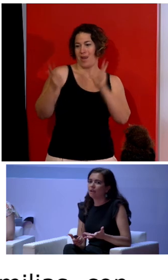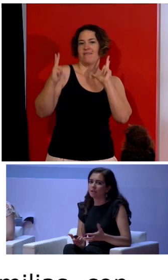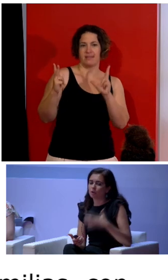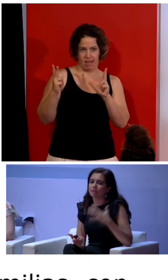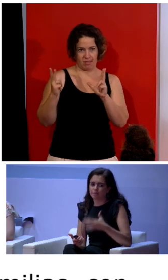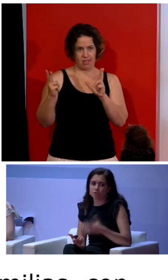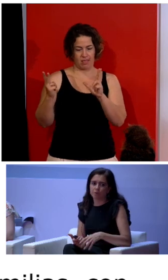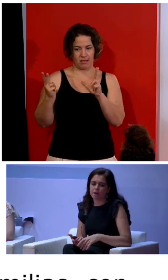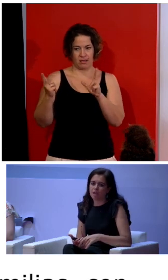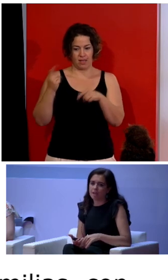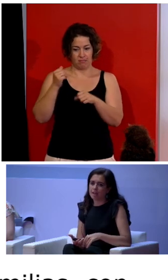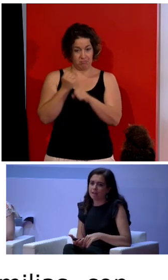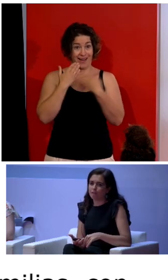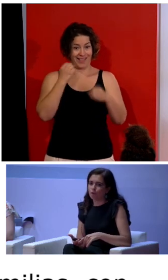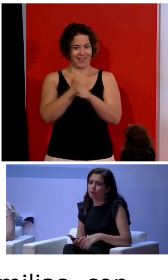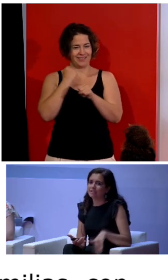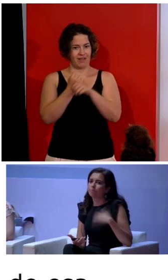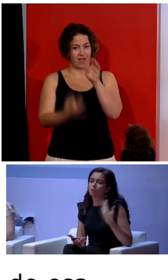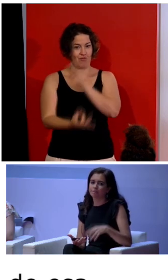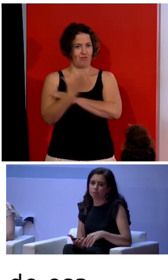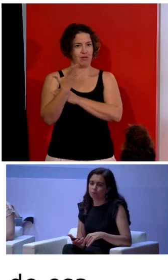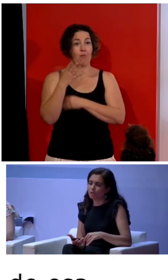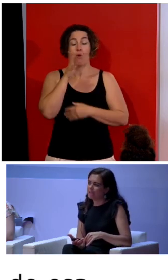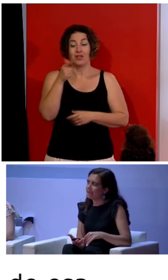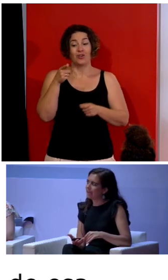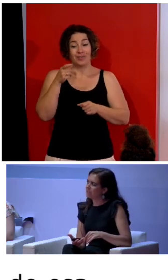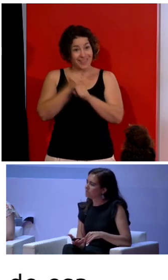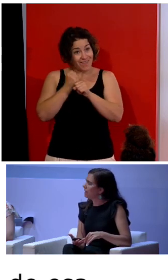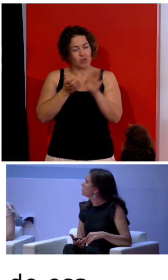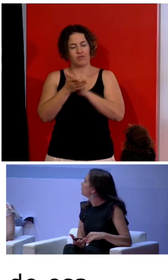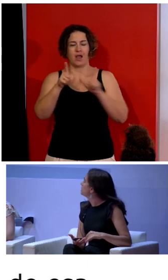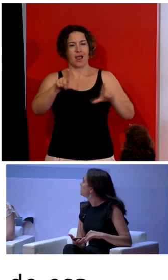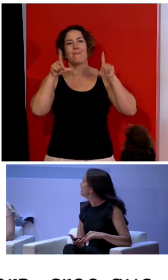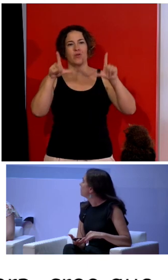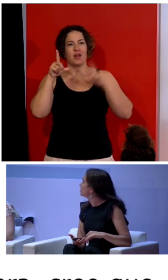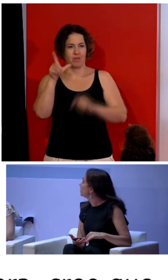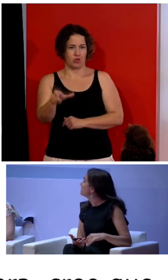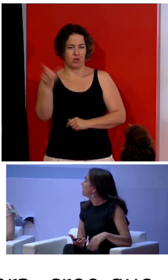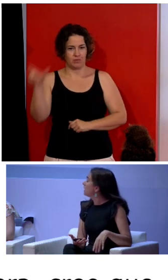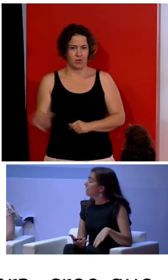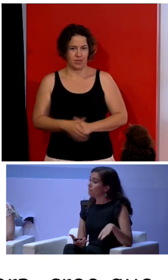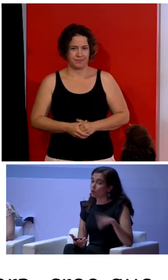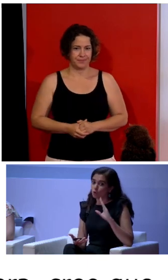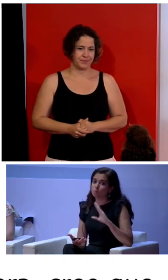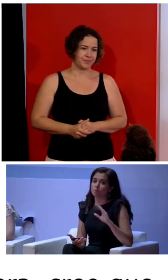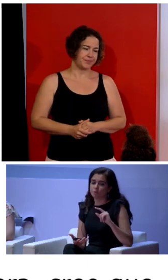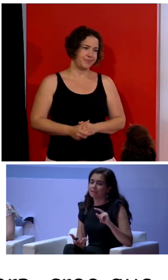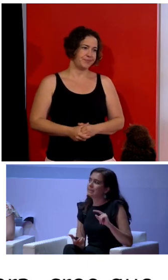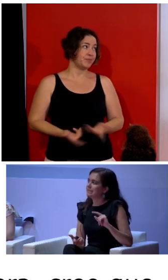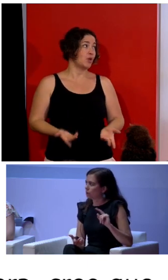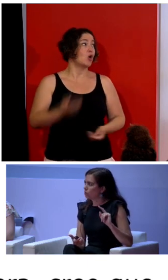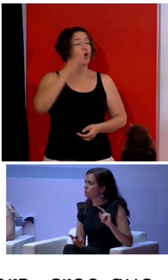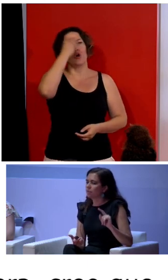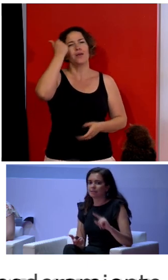genera, creo que tenemos que poner el foco en ese empoderamiento a las propias personas. Pero no nos podemos olvidar